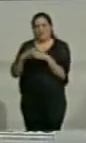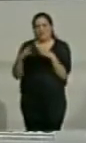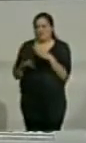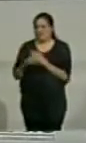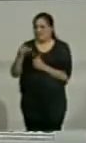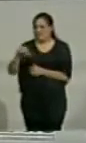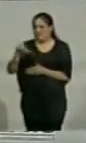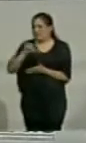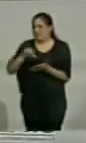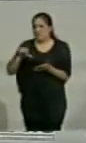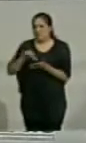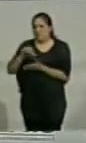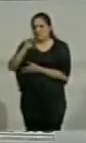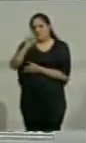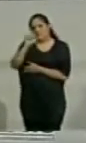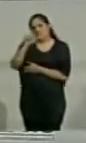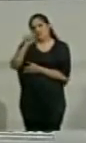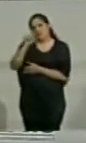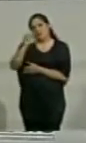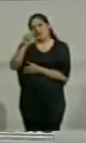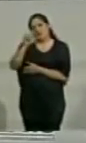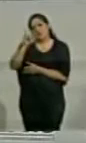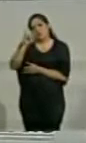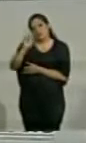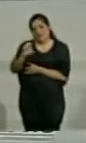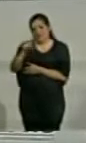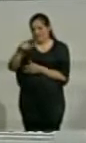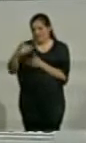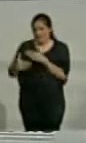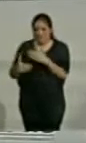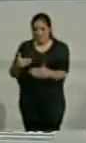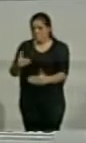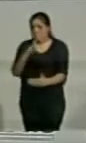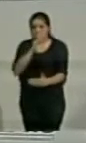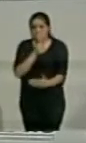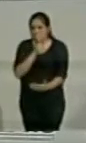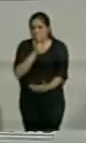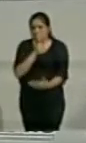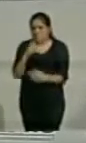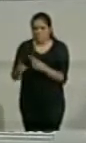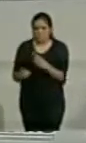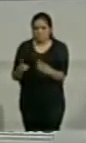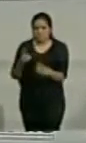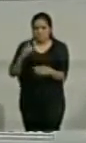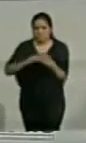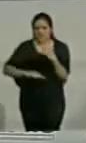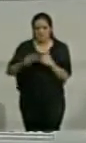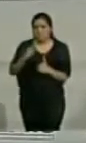ciudad satélite que no ha podido avanzar, que no se ha podido desarrollar bien, y todo